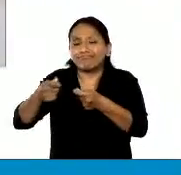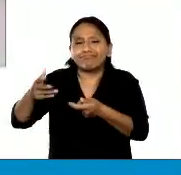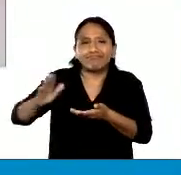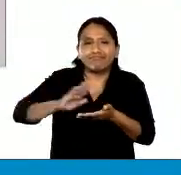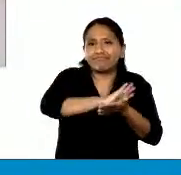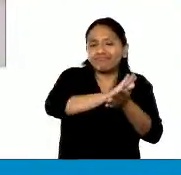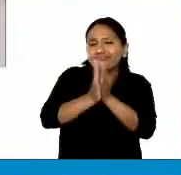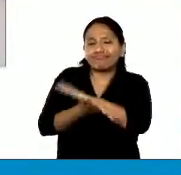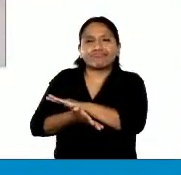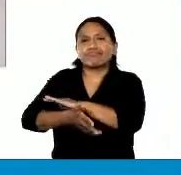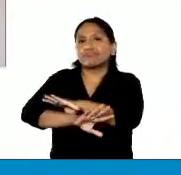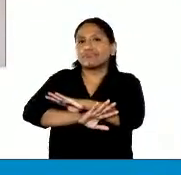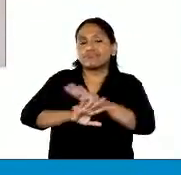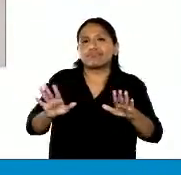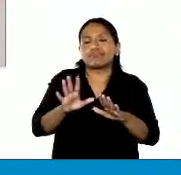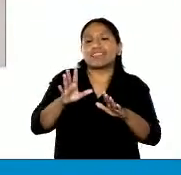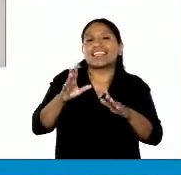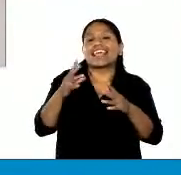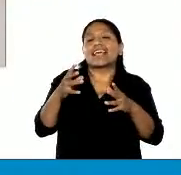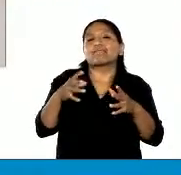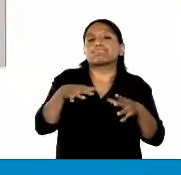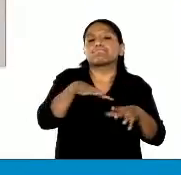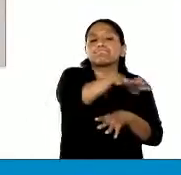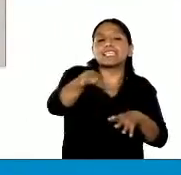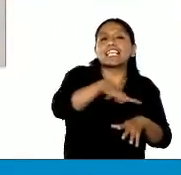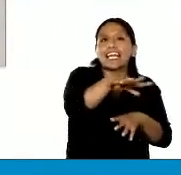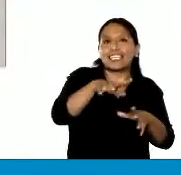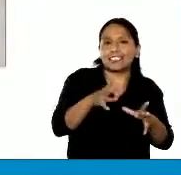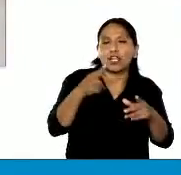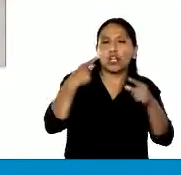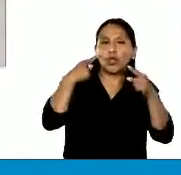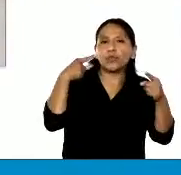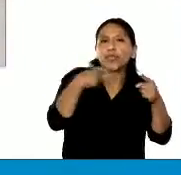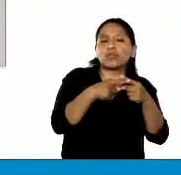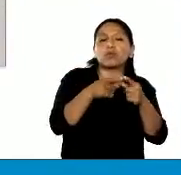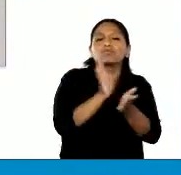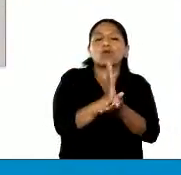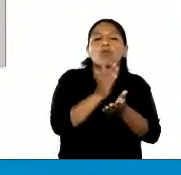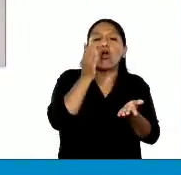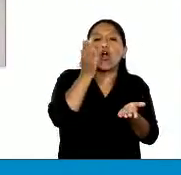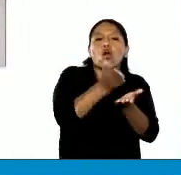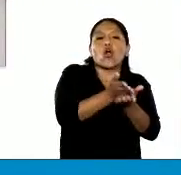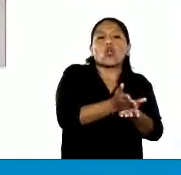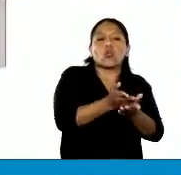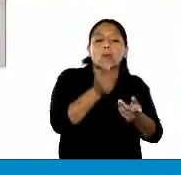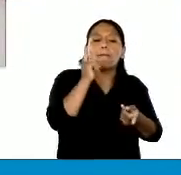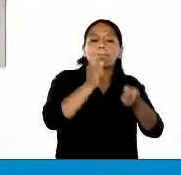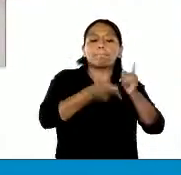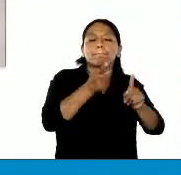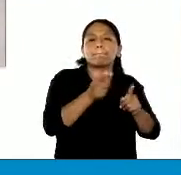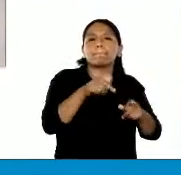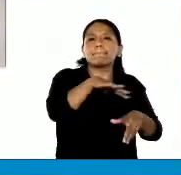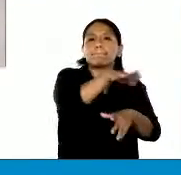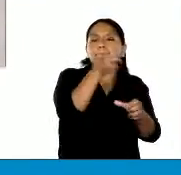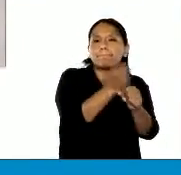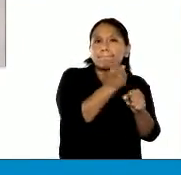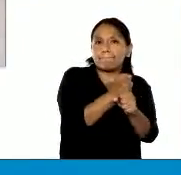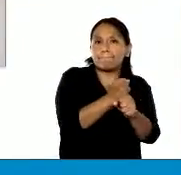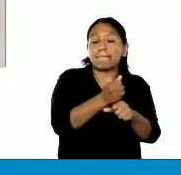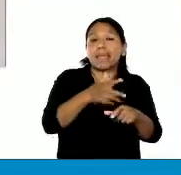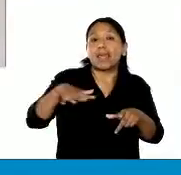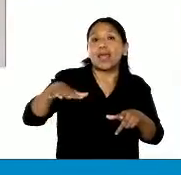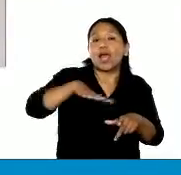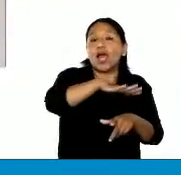un genocidio de clase y tuvo como objetivo, obviamente, disciplinar centralmente a la clase trabajadora y a toda una